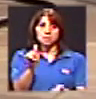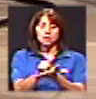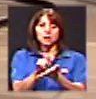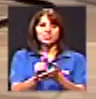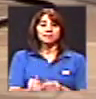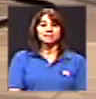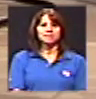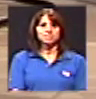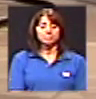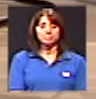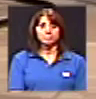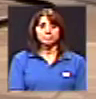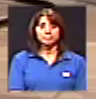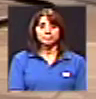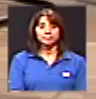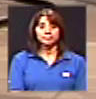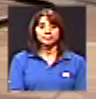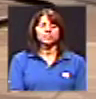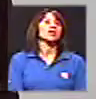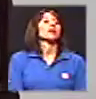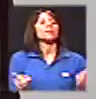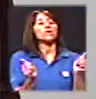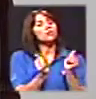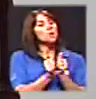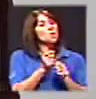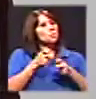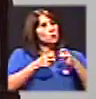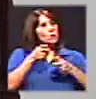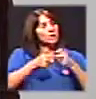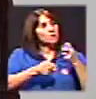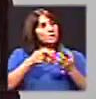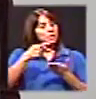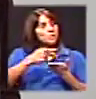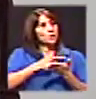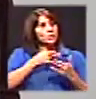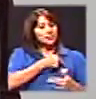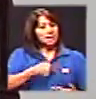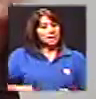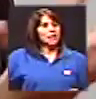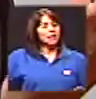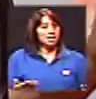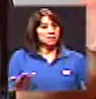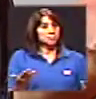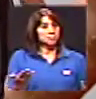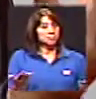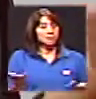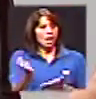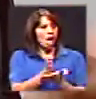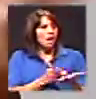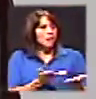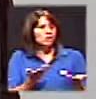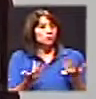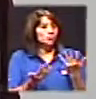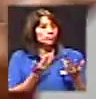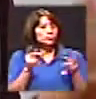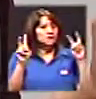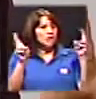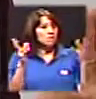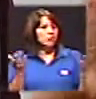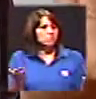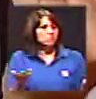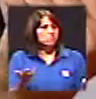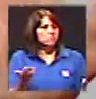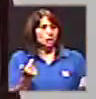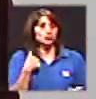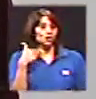otras. Frente a los problemas de la provincia de Heredia, ¿hay algún tema? Yo